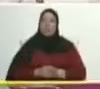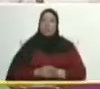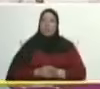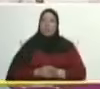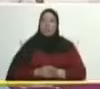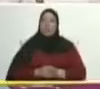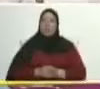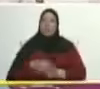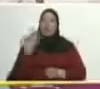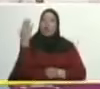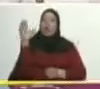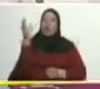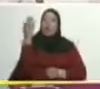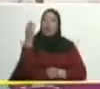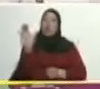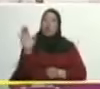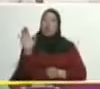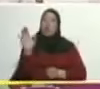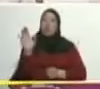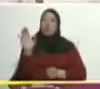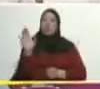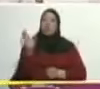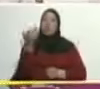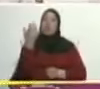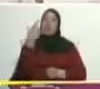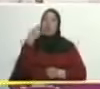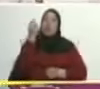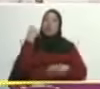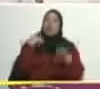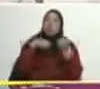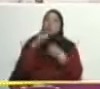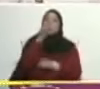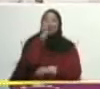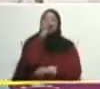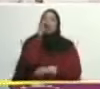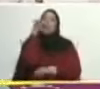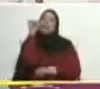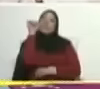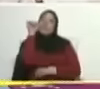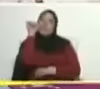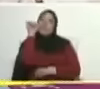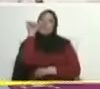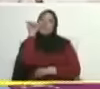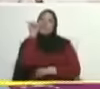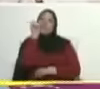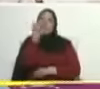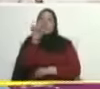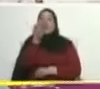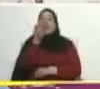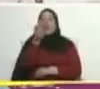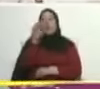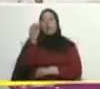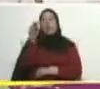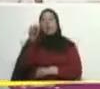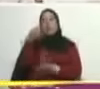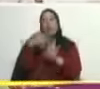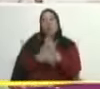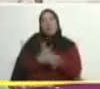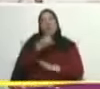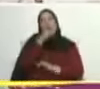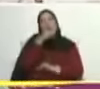Desde Colombia, el narcotraficante paramilitar y neofascista Iván Duque, amenazando